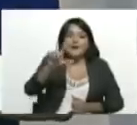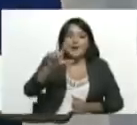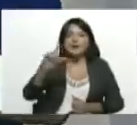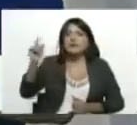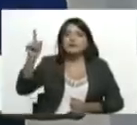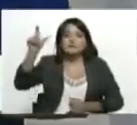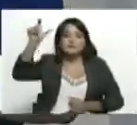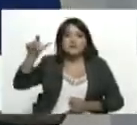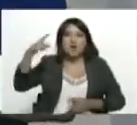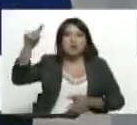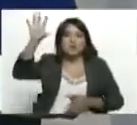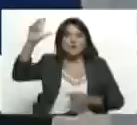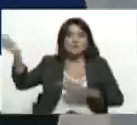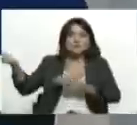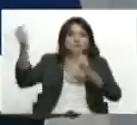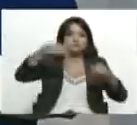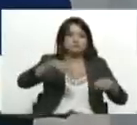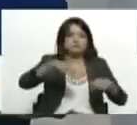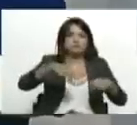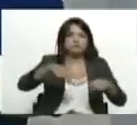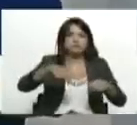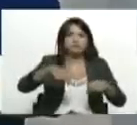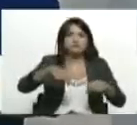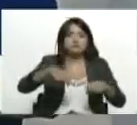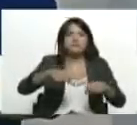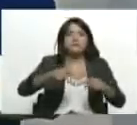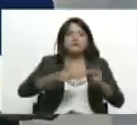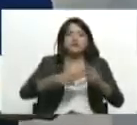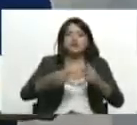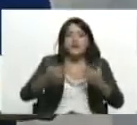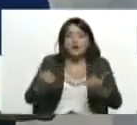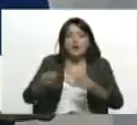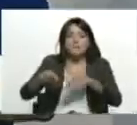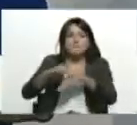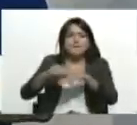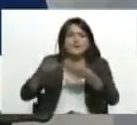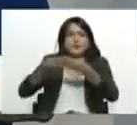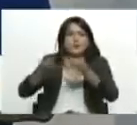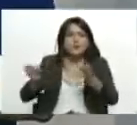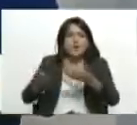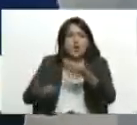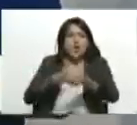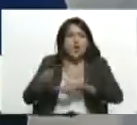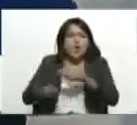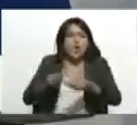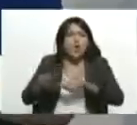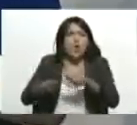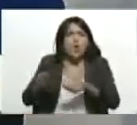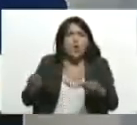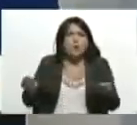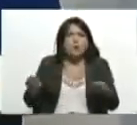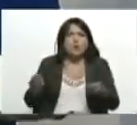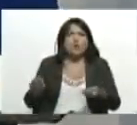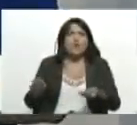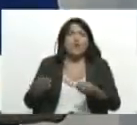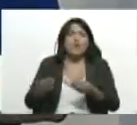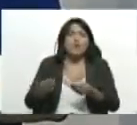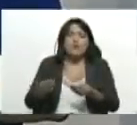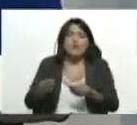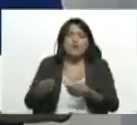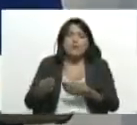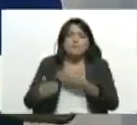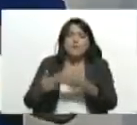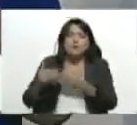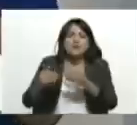a las otras solicitudes que ha realizado el Ministerio Público con respecto a la extradición al país de